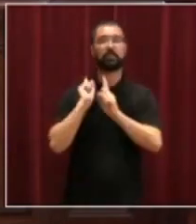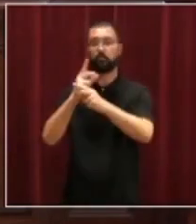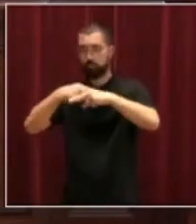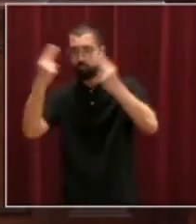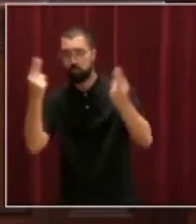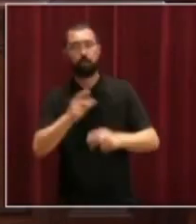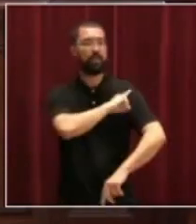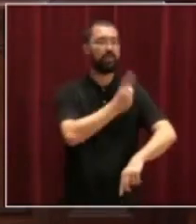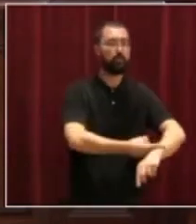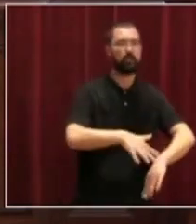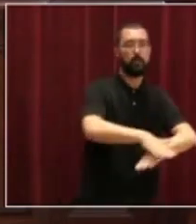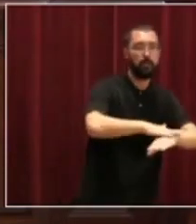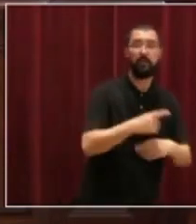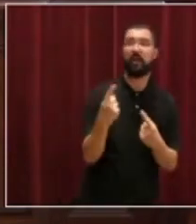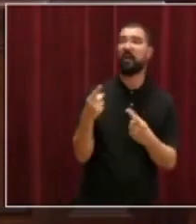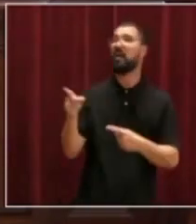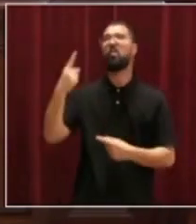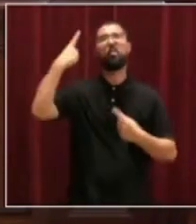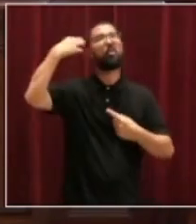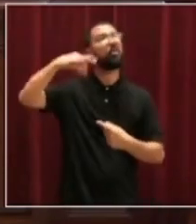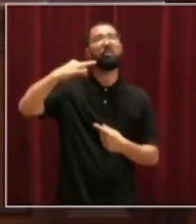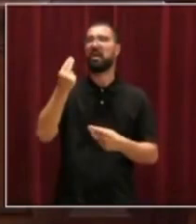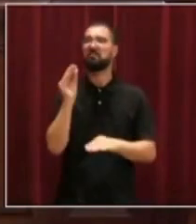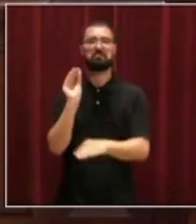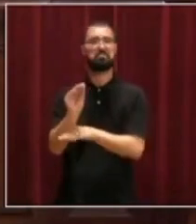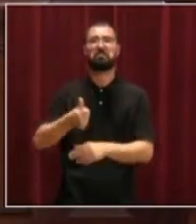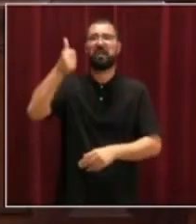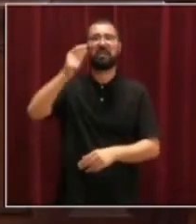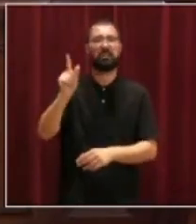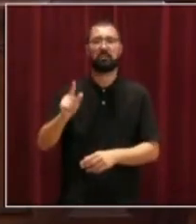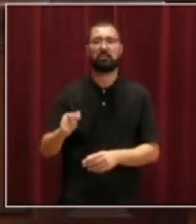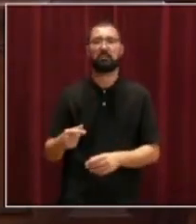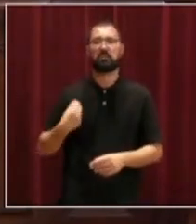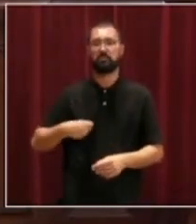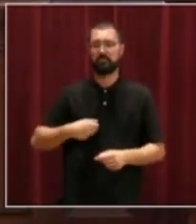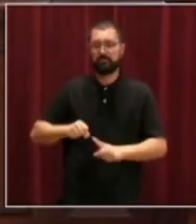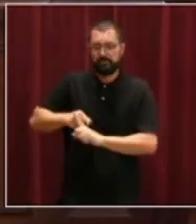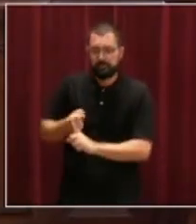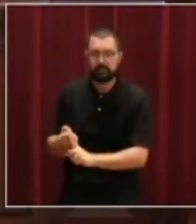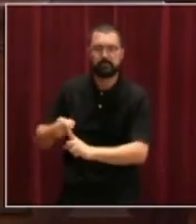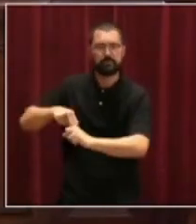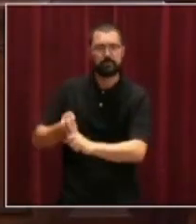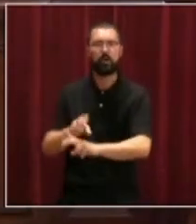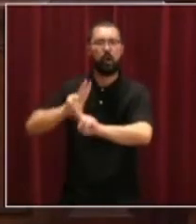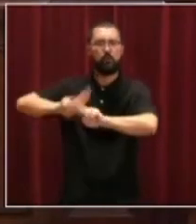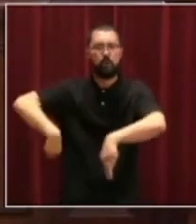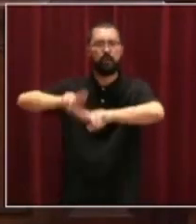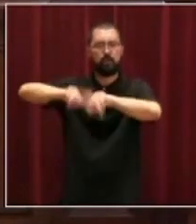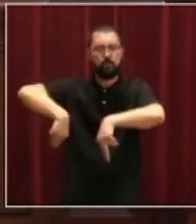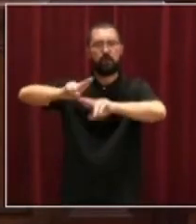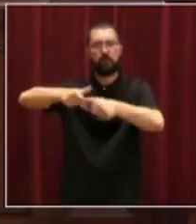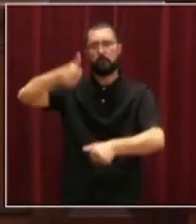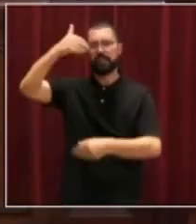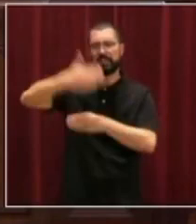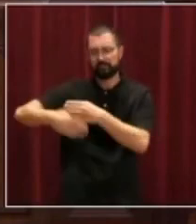para lo único que menorcan no necesita más dinero es para atornillar más a los menorquines con más prohibiciones con más